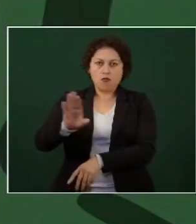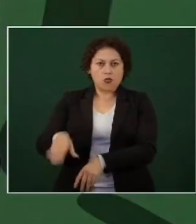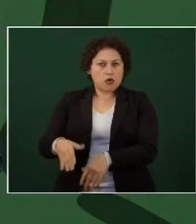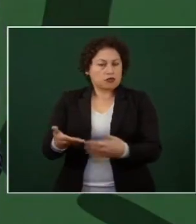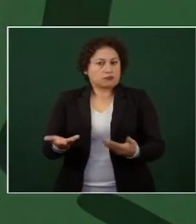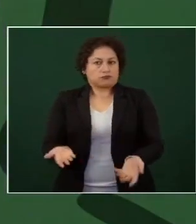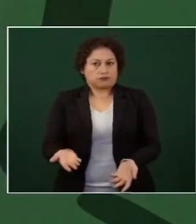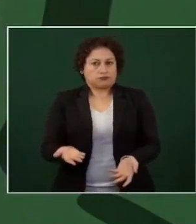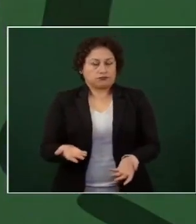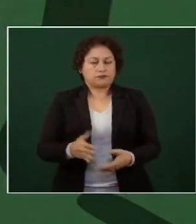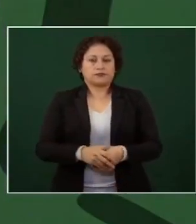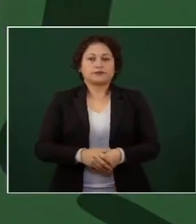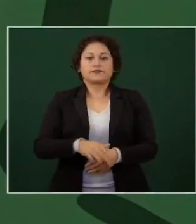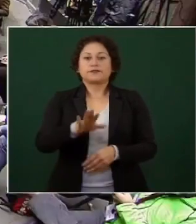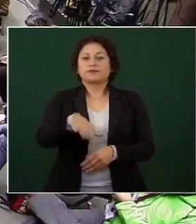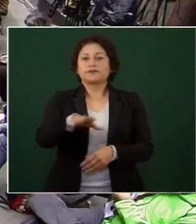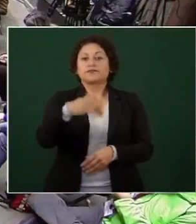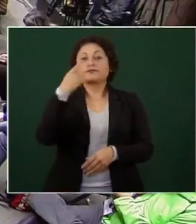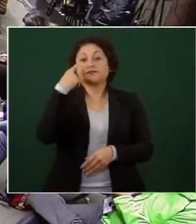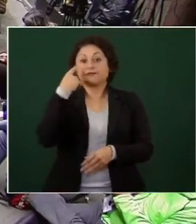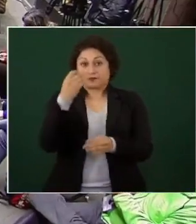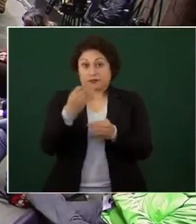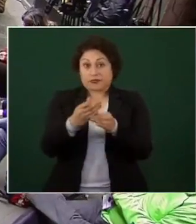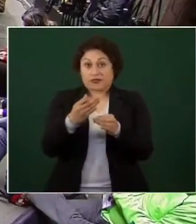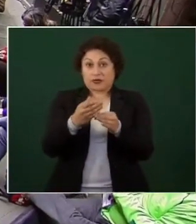cómo se llama, siglo